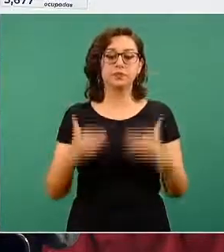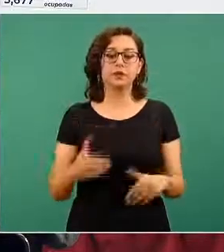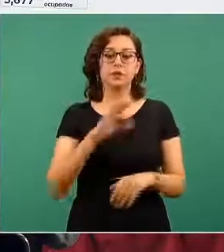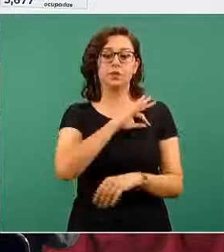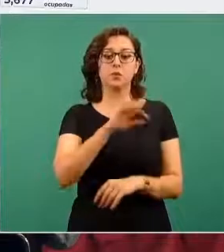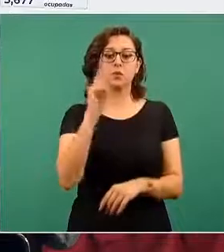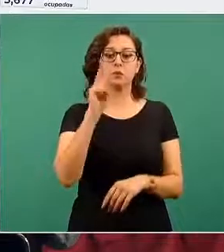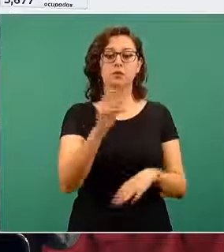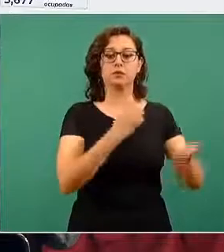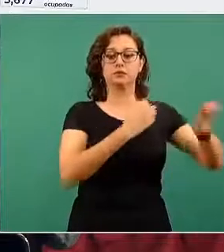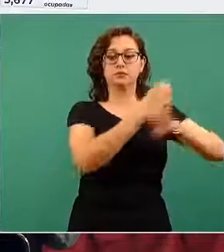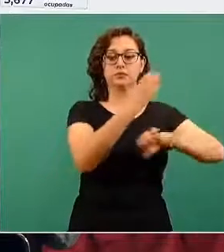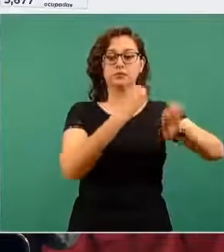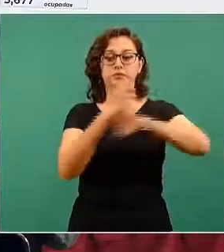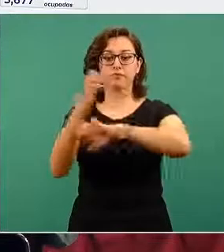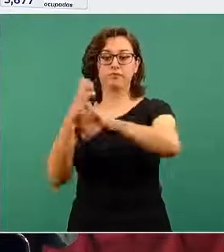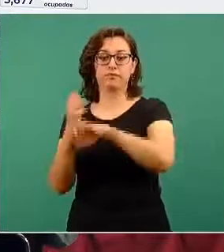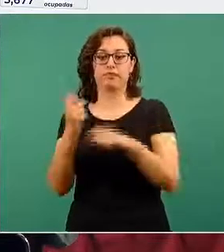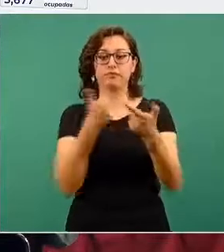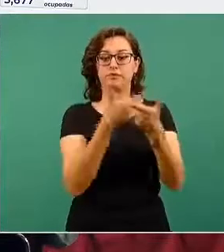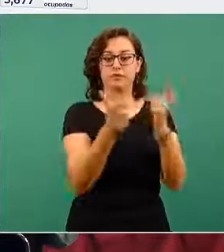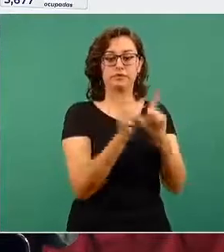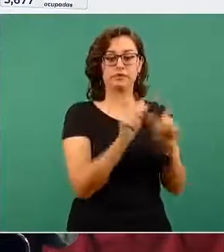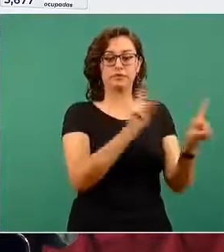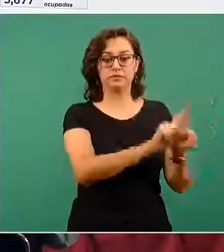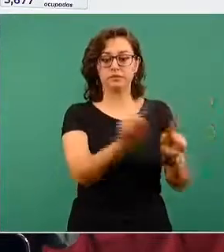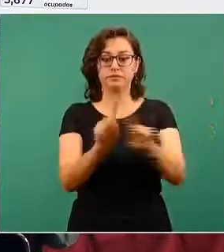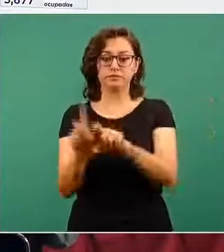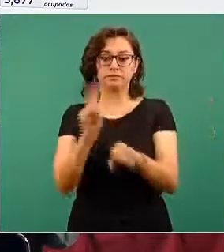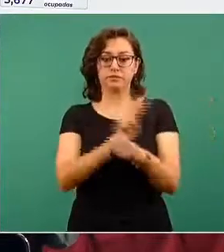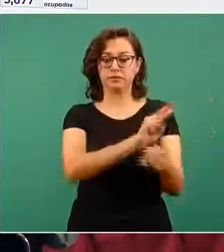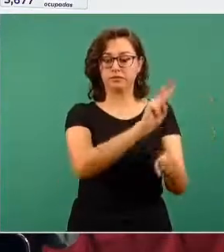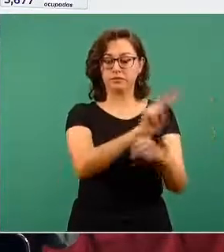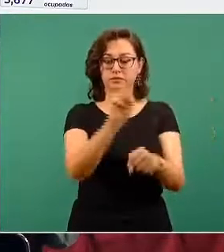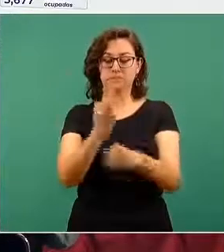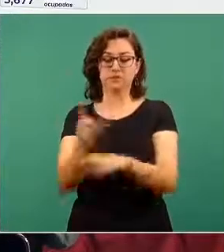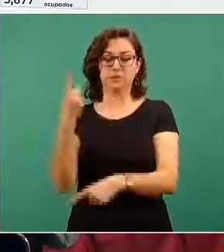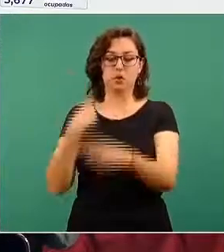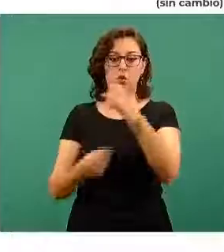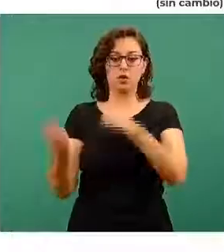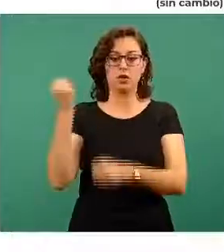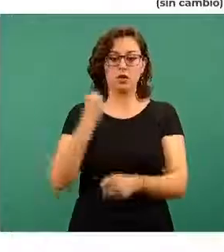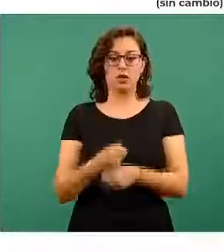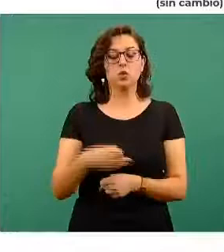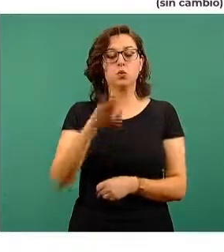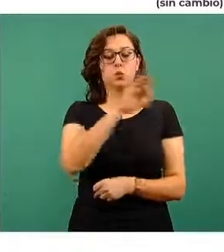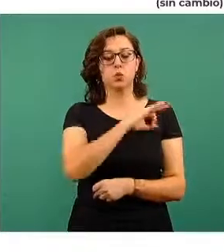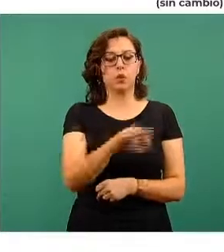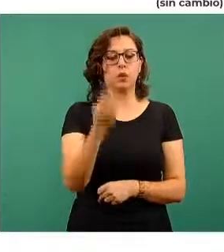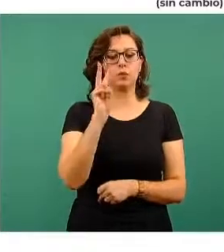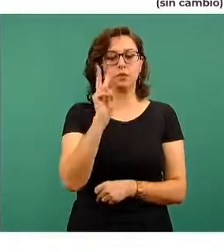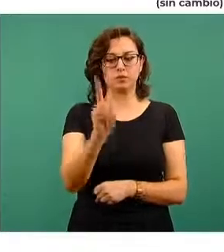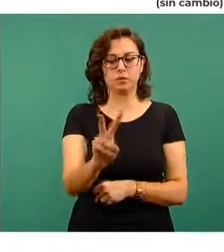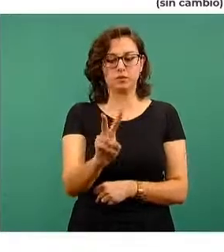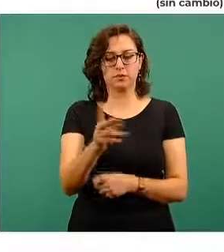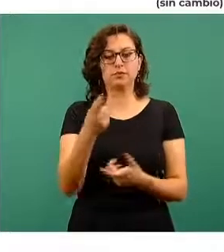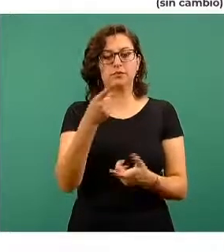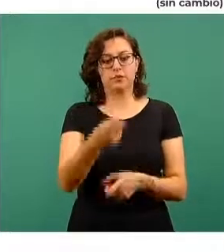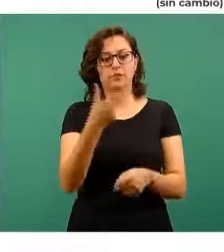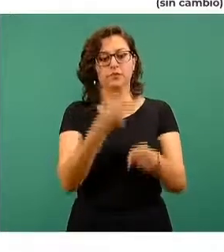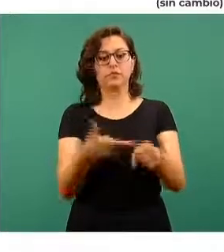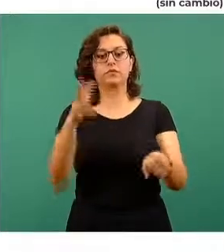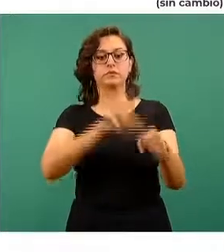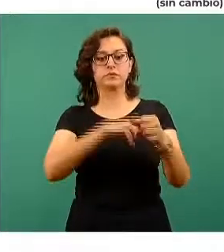estos grupos que en su momento hemos estado monitoreando desde el año pasado y bueno, vemos precisamente aquí reflejada